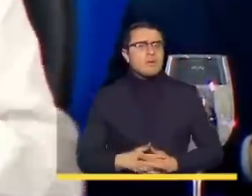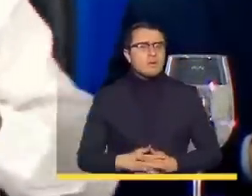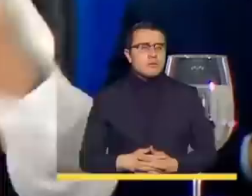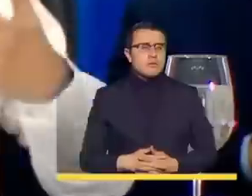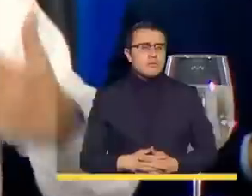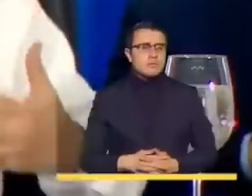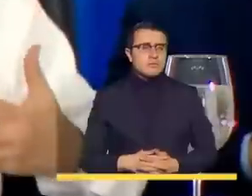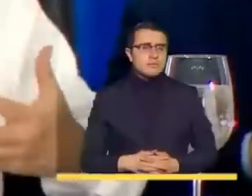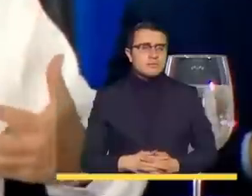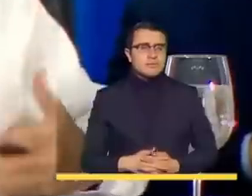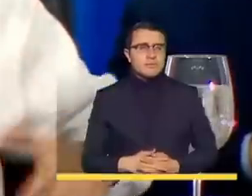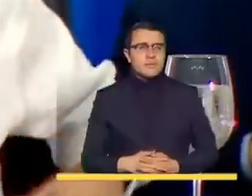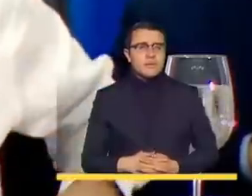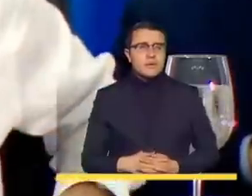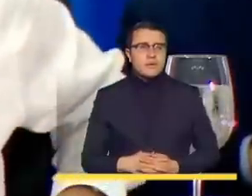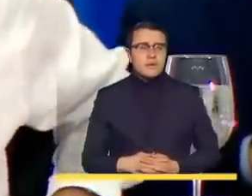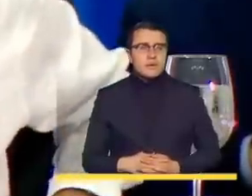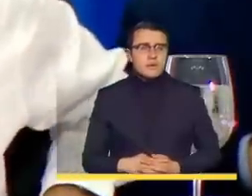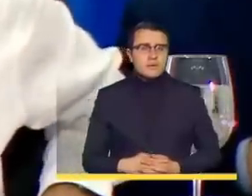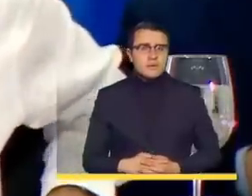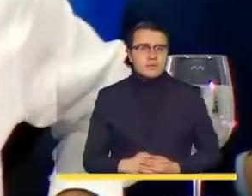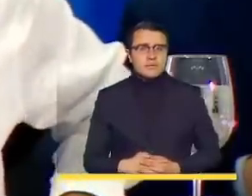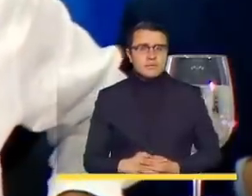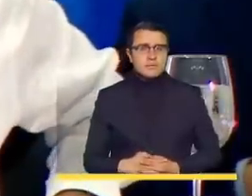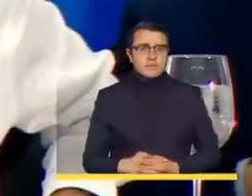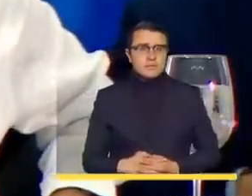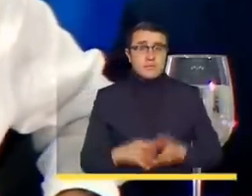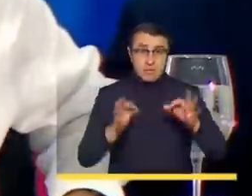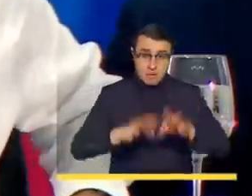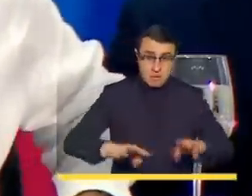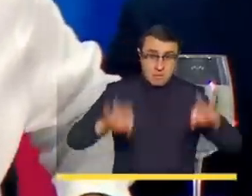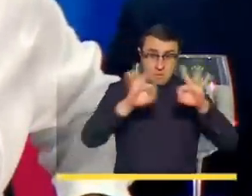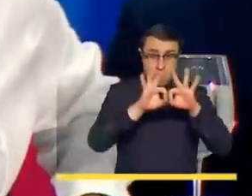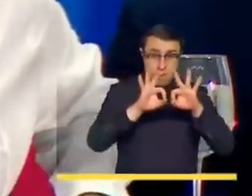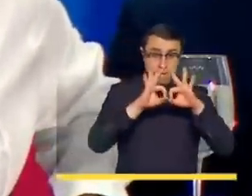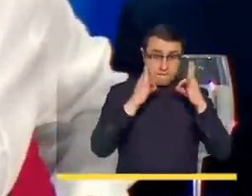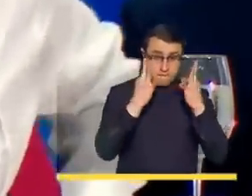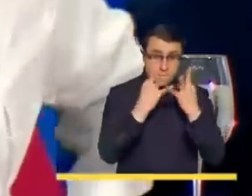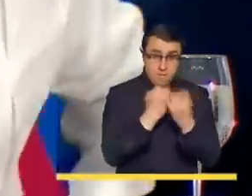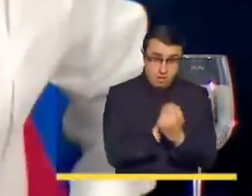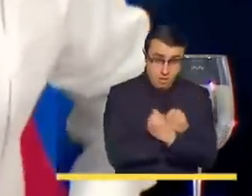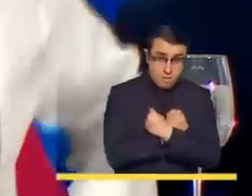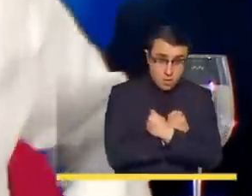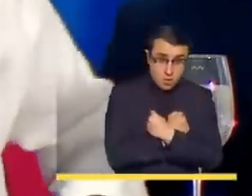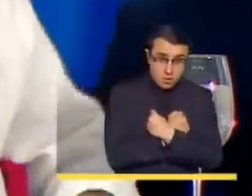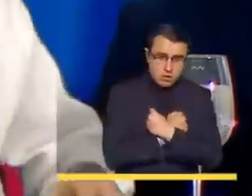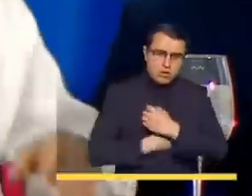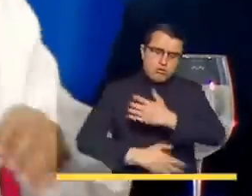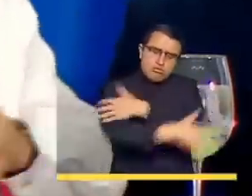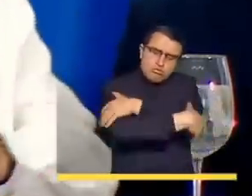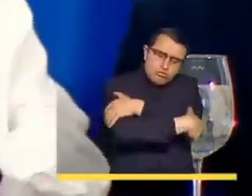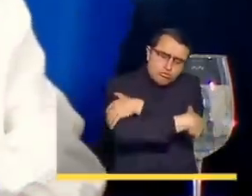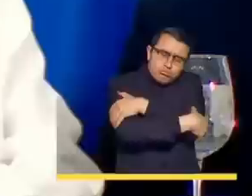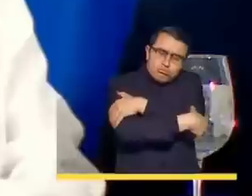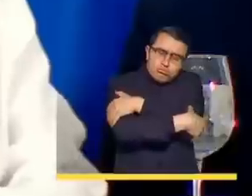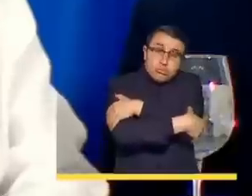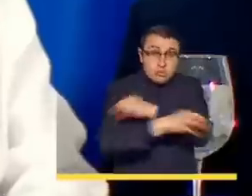¿Qué no es importante? El amor en la familia, el apapacho.